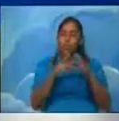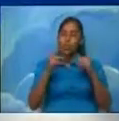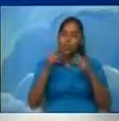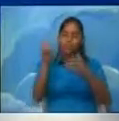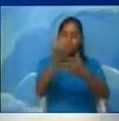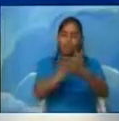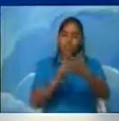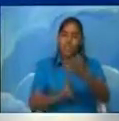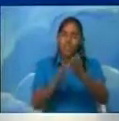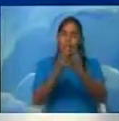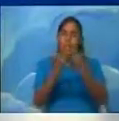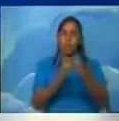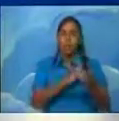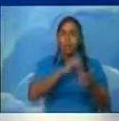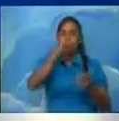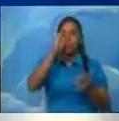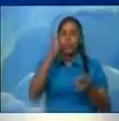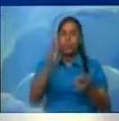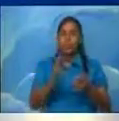leer la palabra de Dios